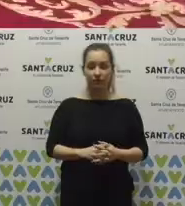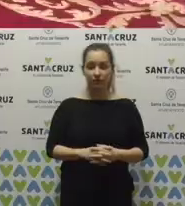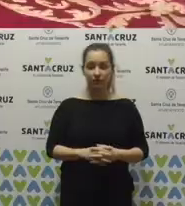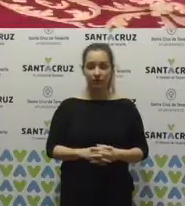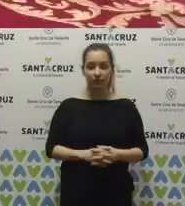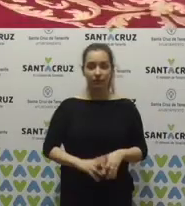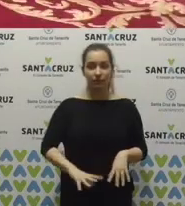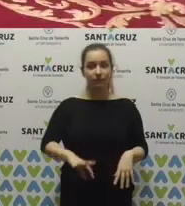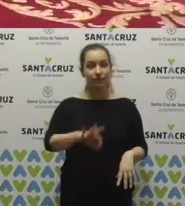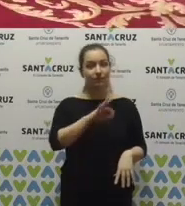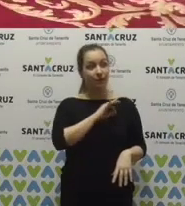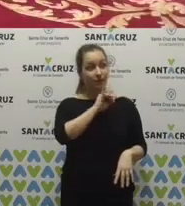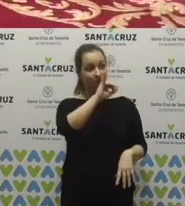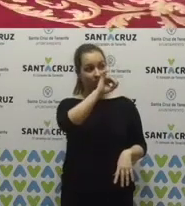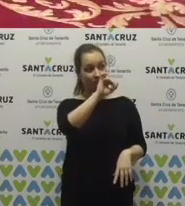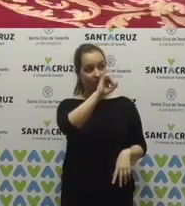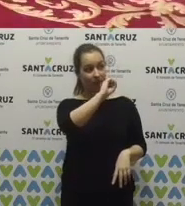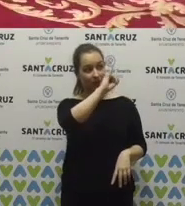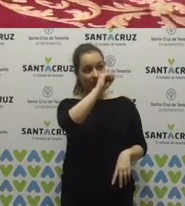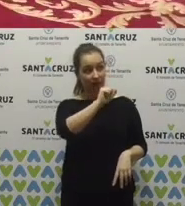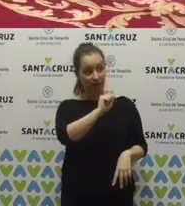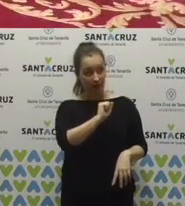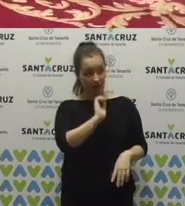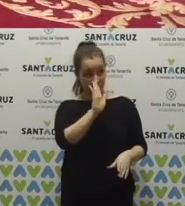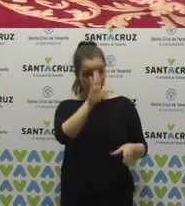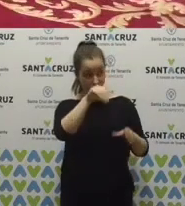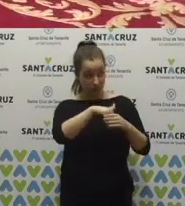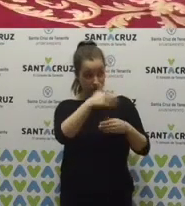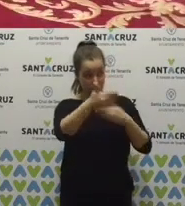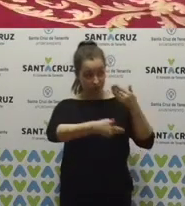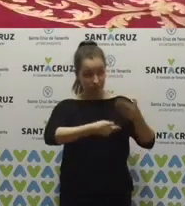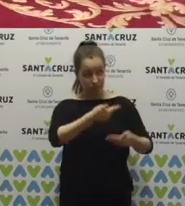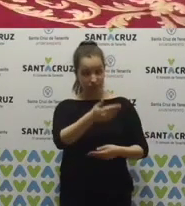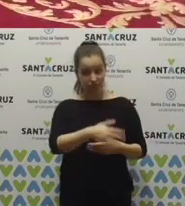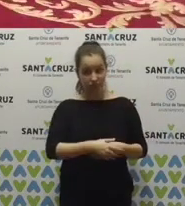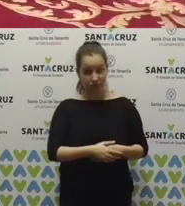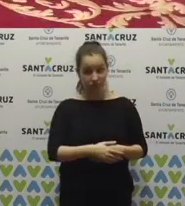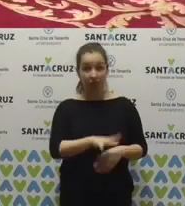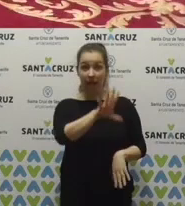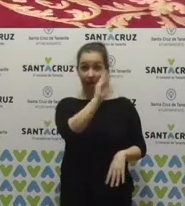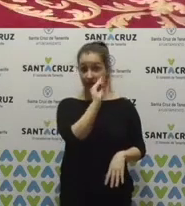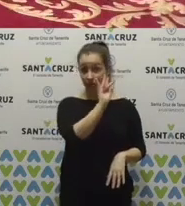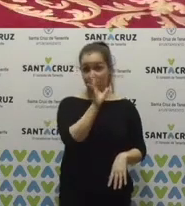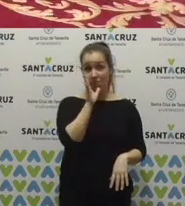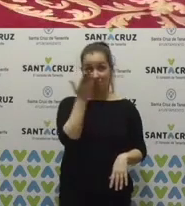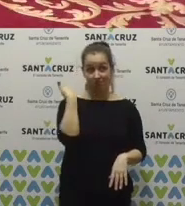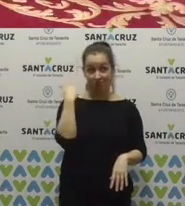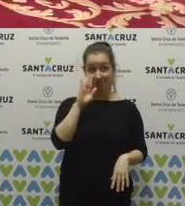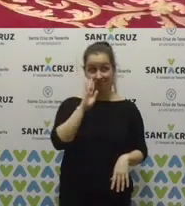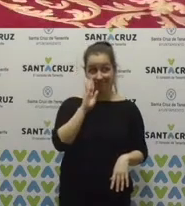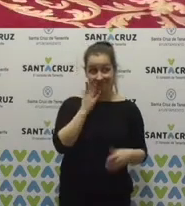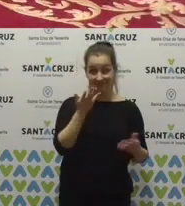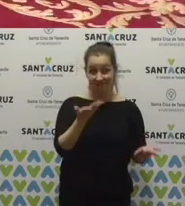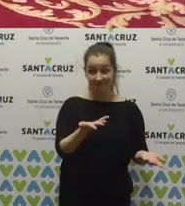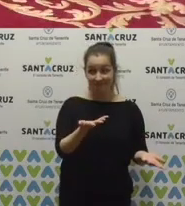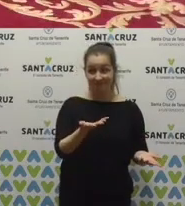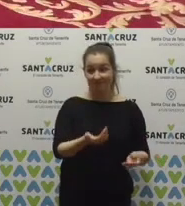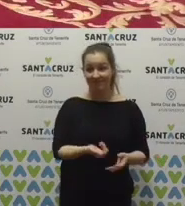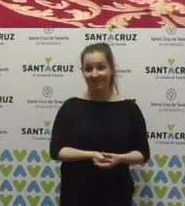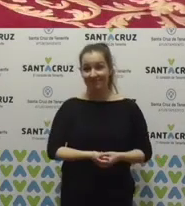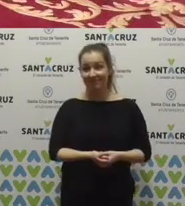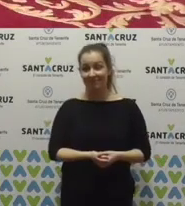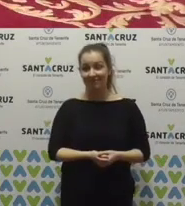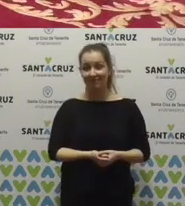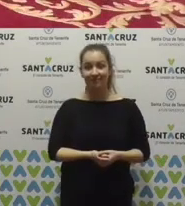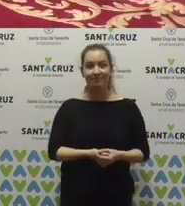procedemos a votar yo entiendo que sí que fue lo que dijo y lo hacemos